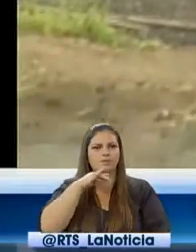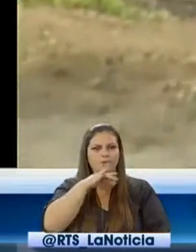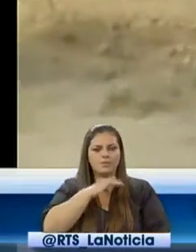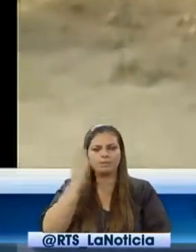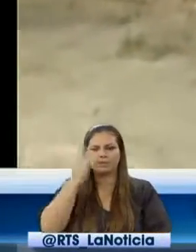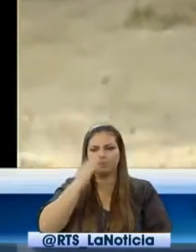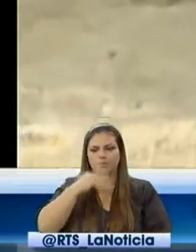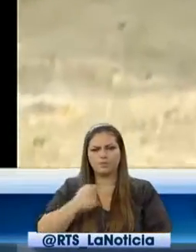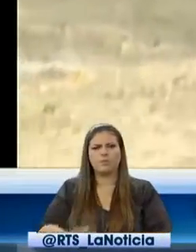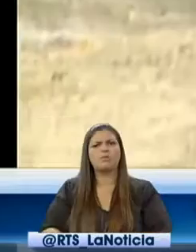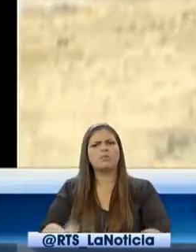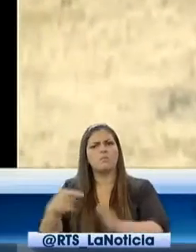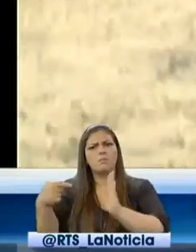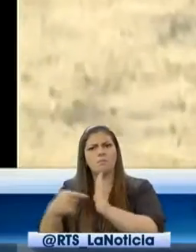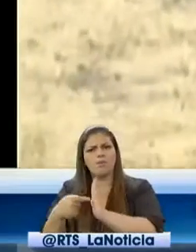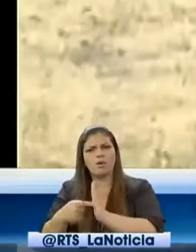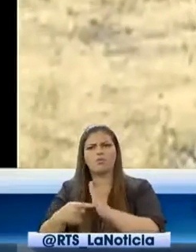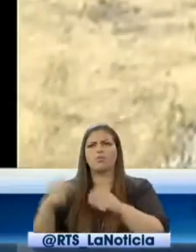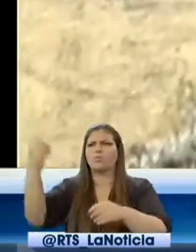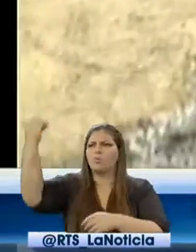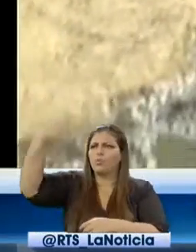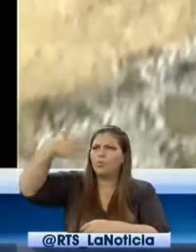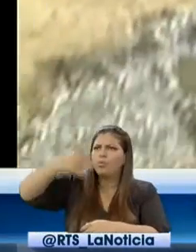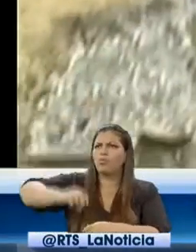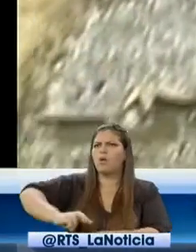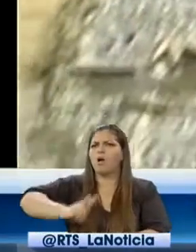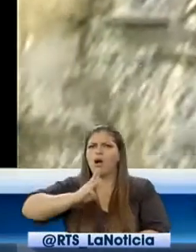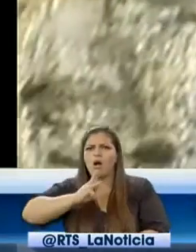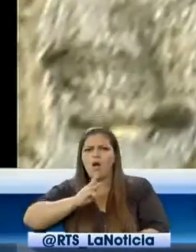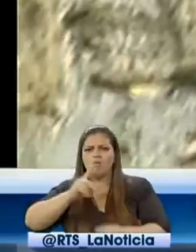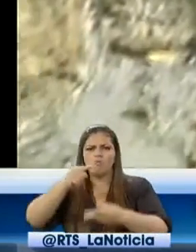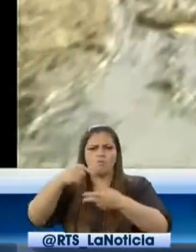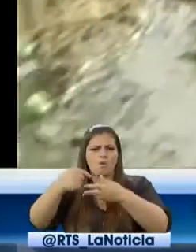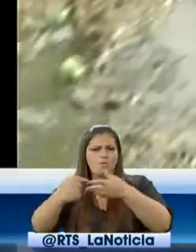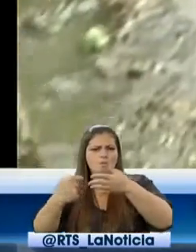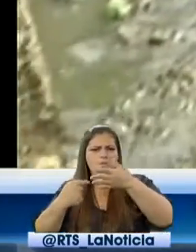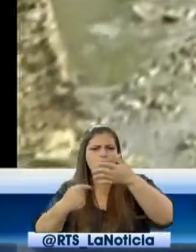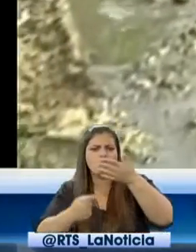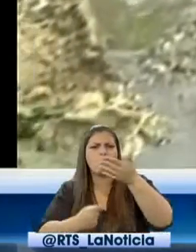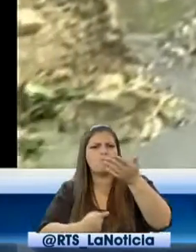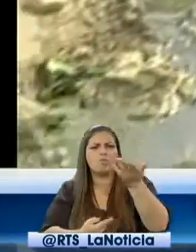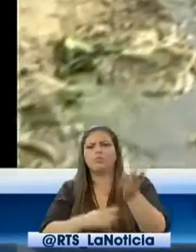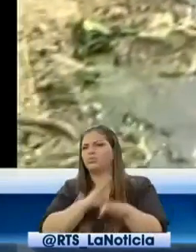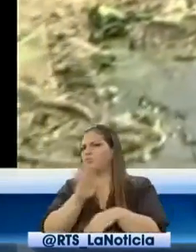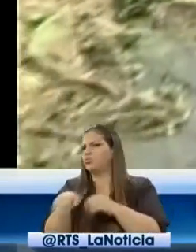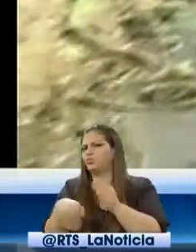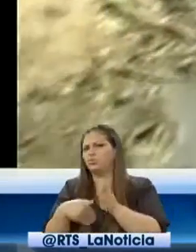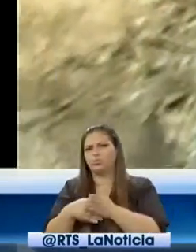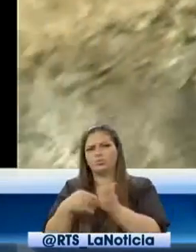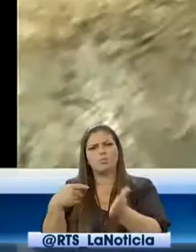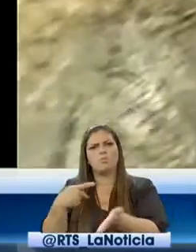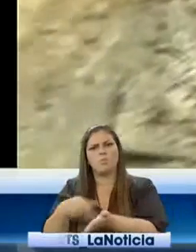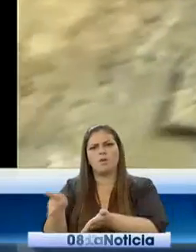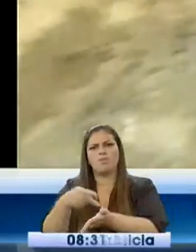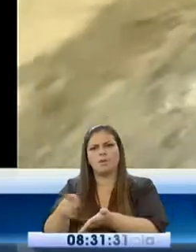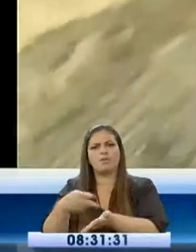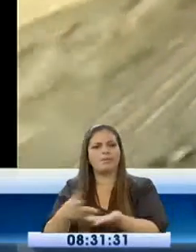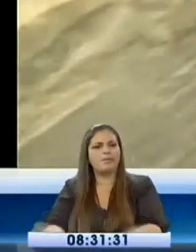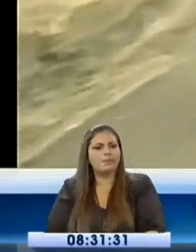legalizado todo, pero no nos atienden. Dígale que está. Ahora, ¿qué problema tiene también? aquí hay mucha